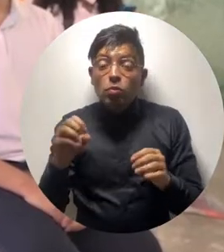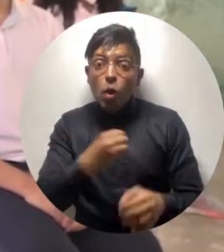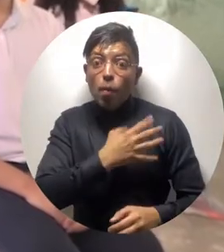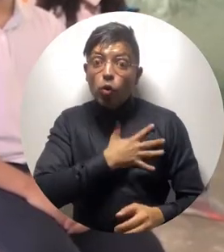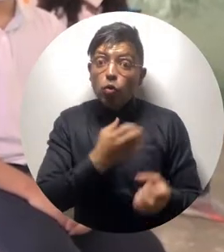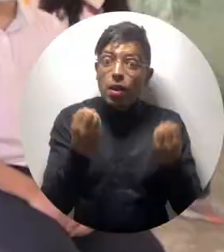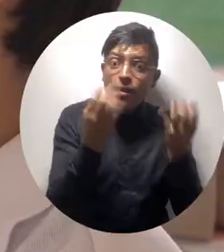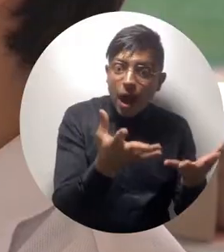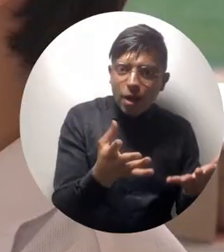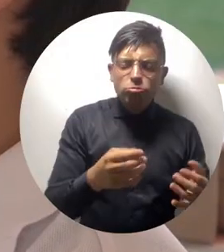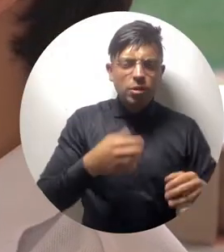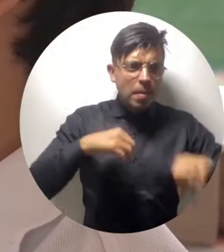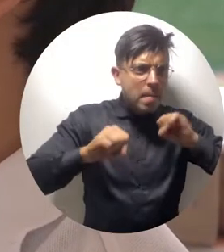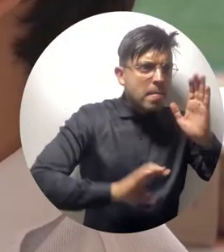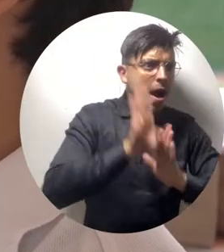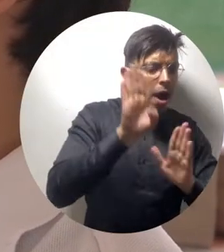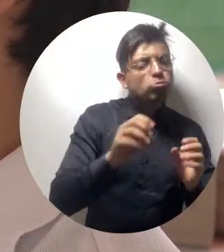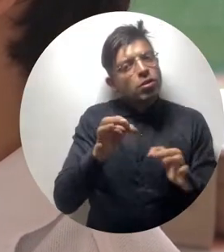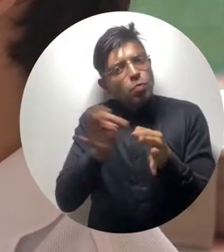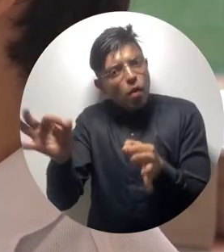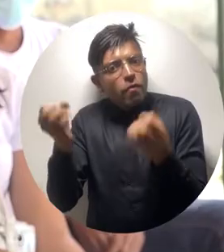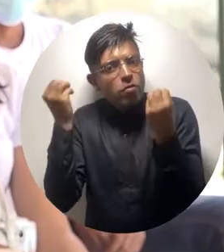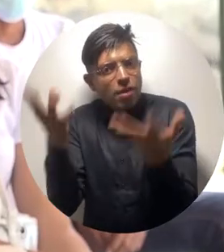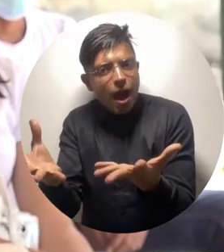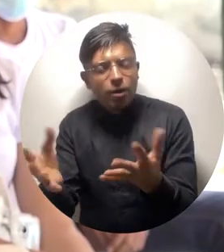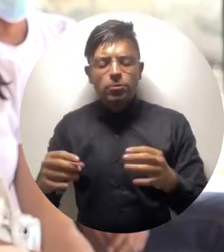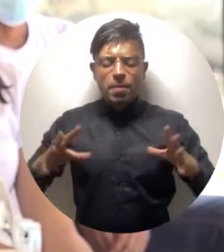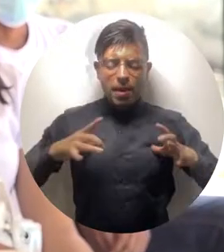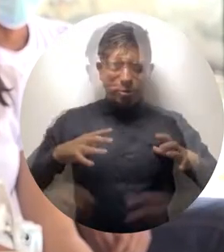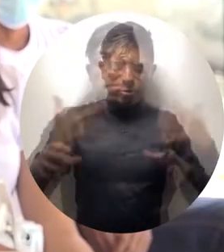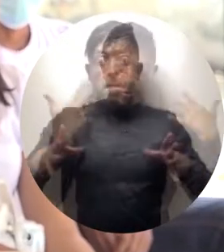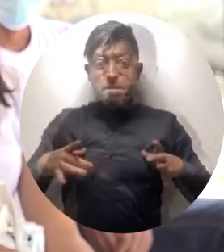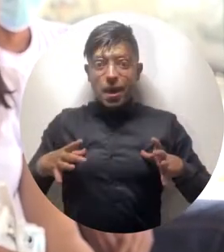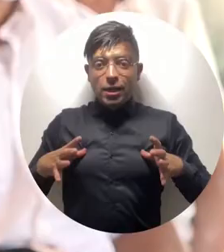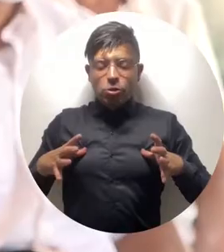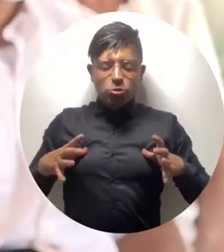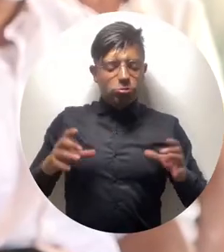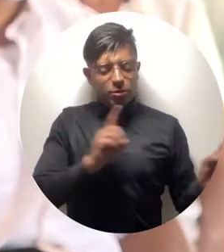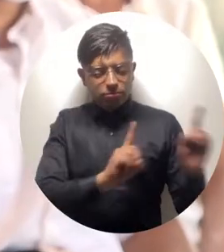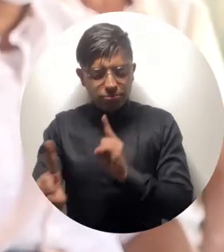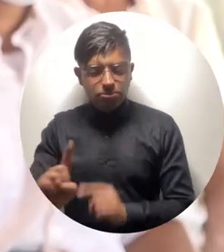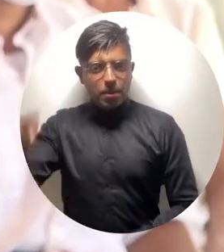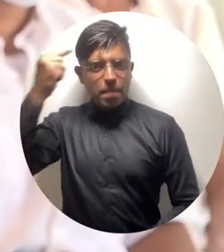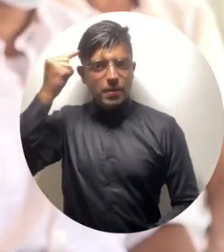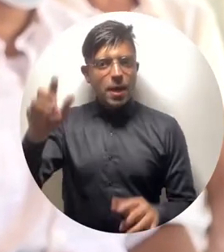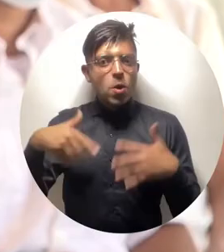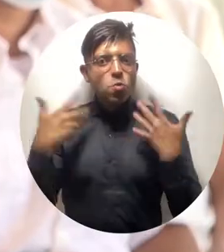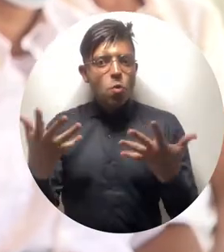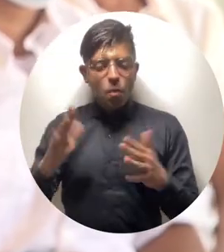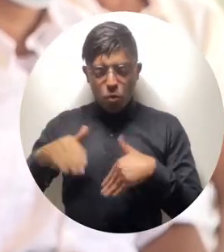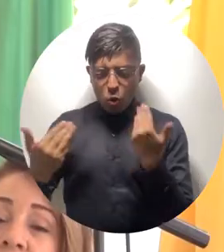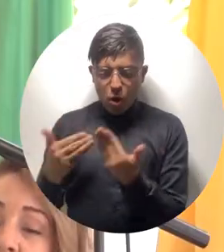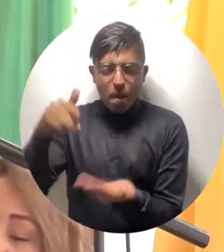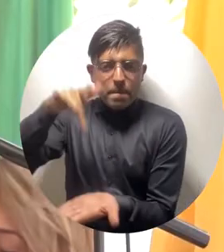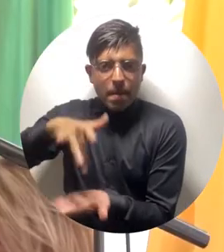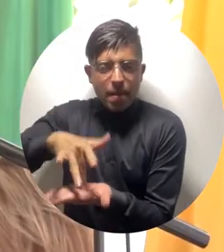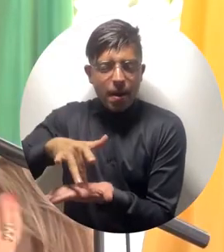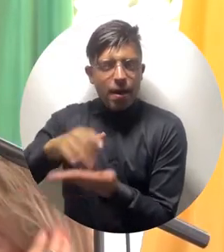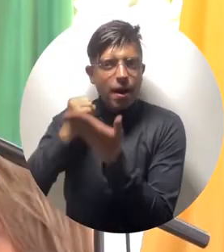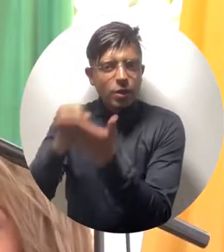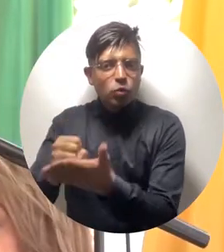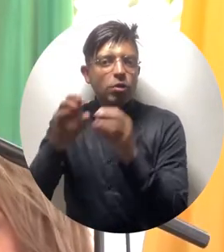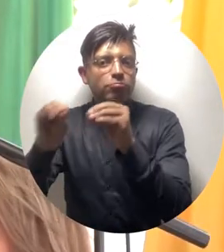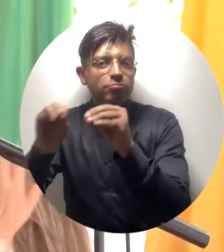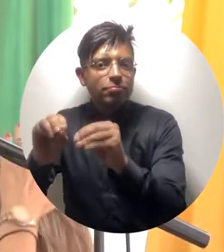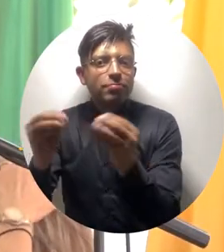oportunidad que les está dando. Vuelvan cada vacación a pensar cómo vienen al colegio, ayudar a capacitar a sus compañeros para que tengan un buen